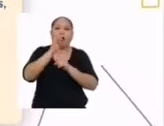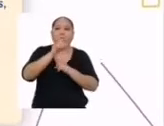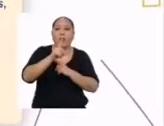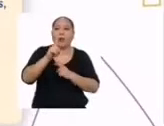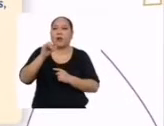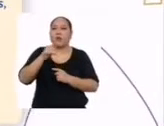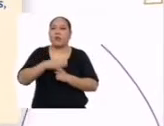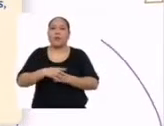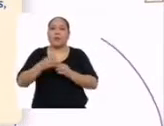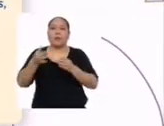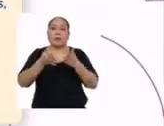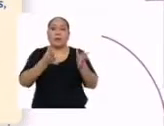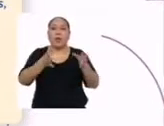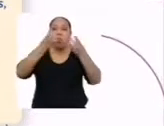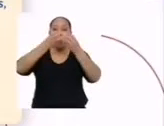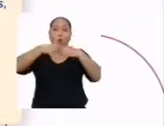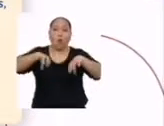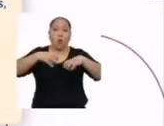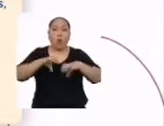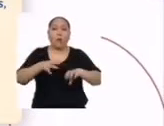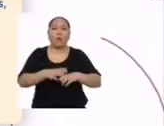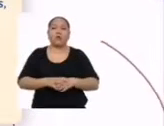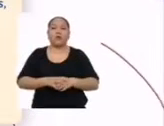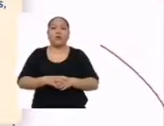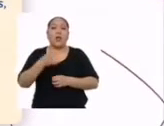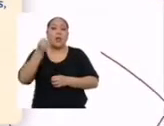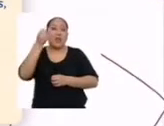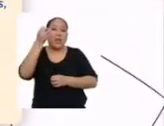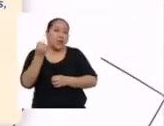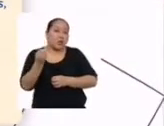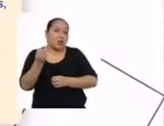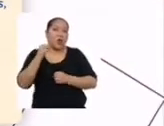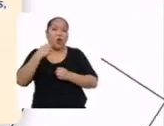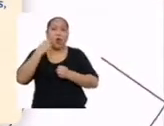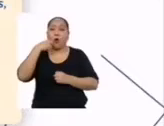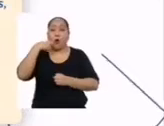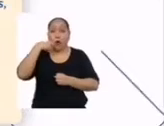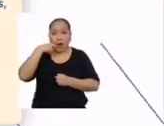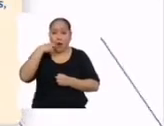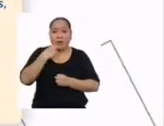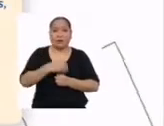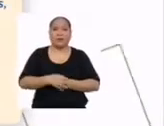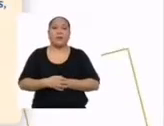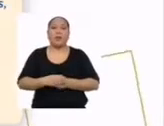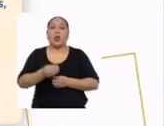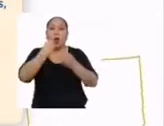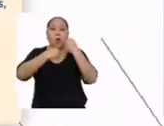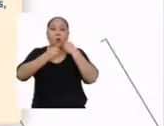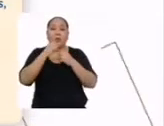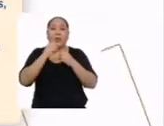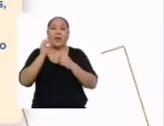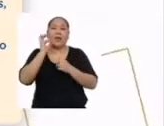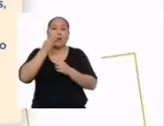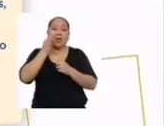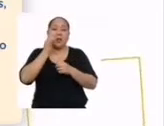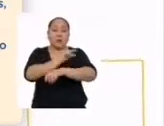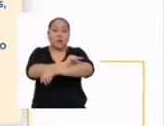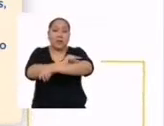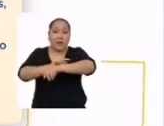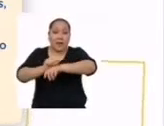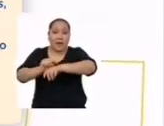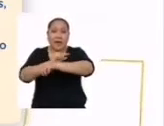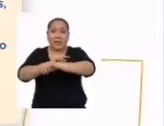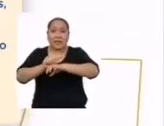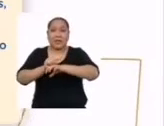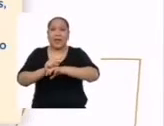pescado, huevos, productos lácteos y carne. Los alimentos ricos en grasa, azúcar o sal tienen